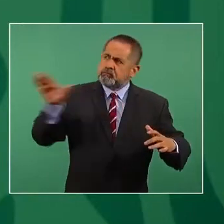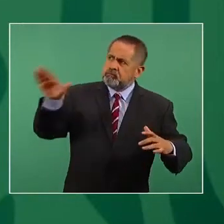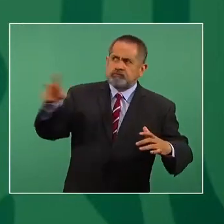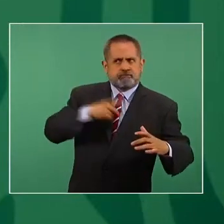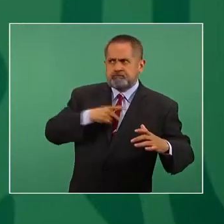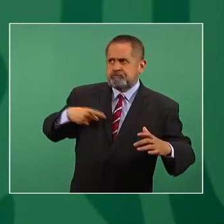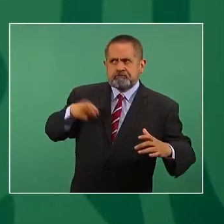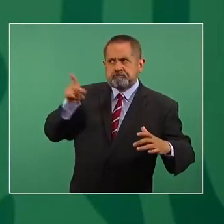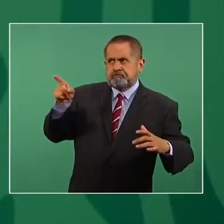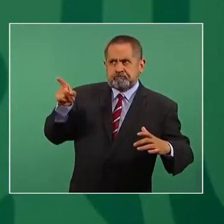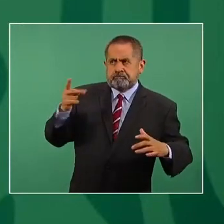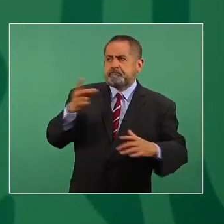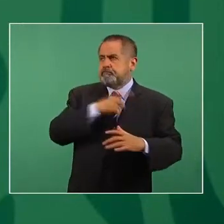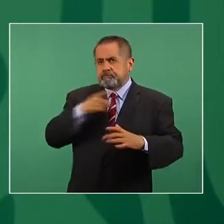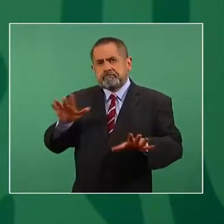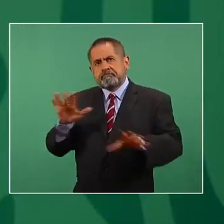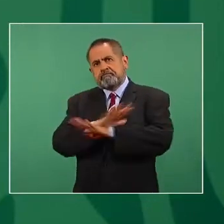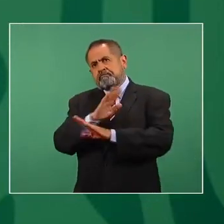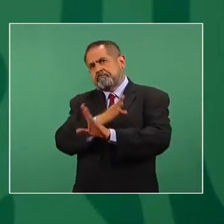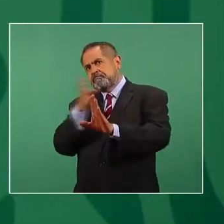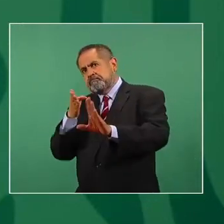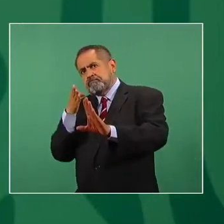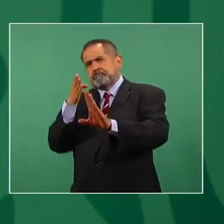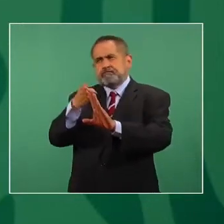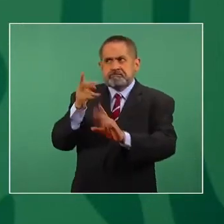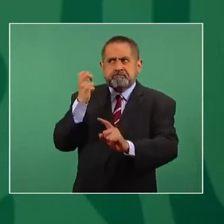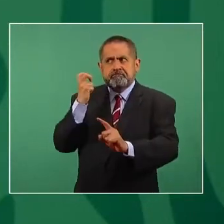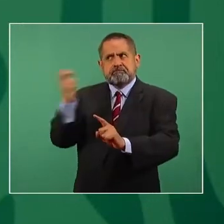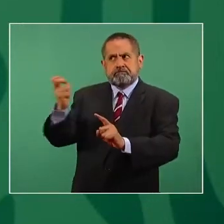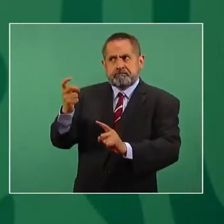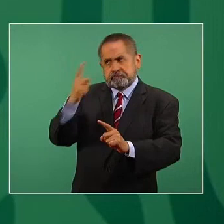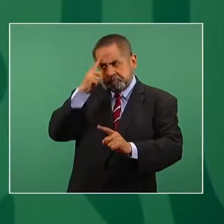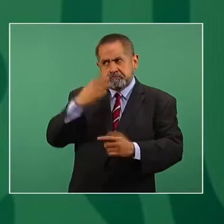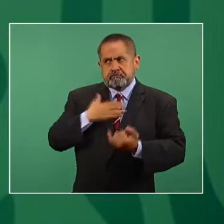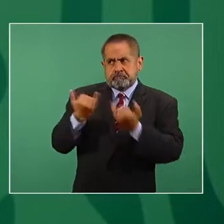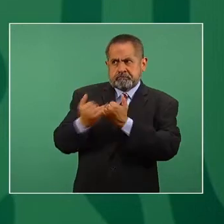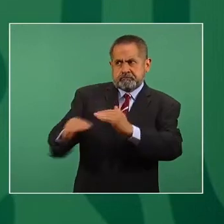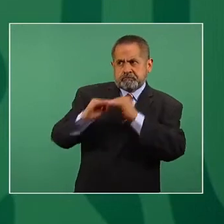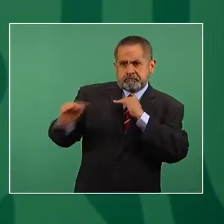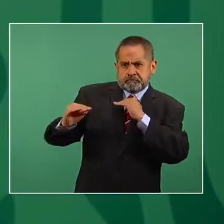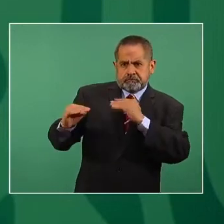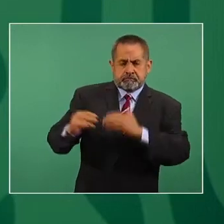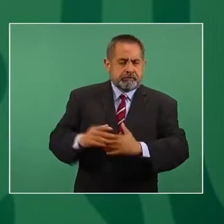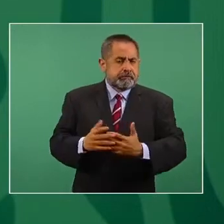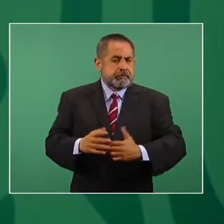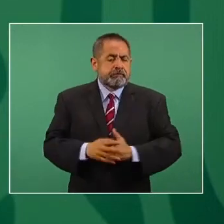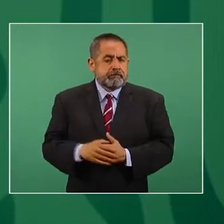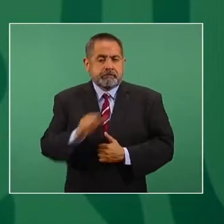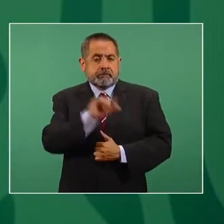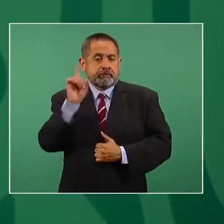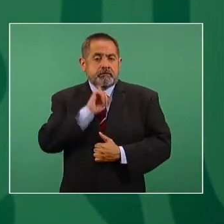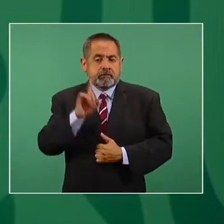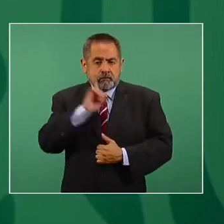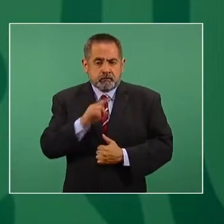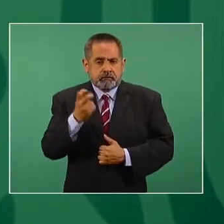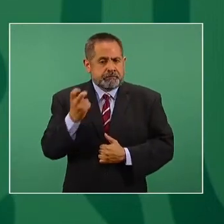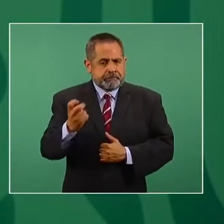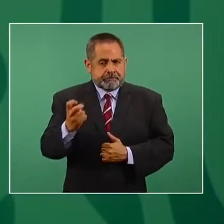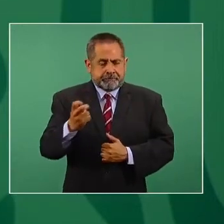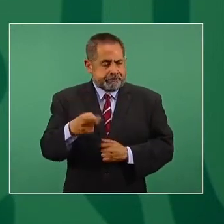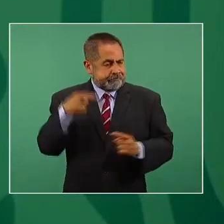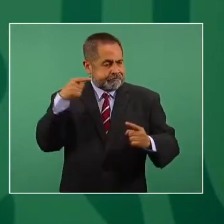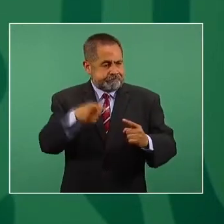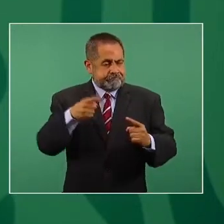deben dirigirse estas políticas que aseguren su igualdad sustantiva. Las mujeres son el centro